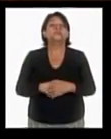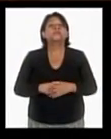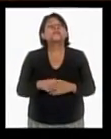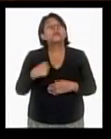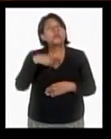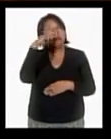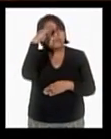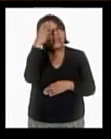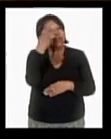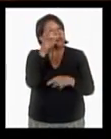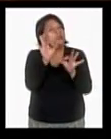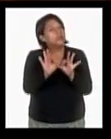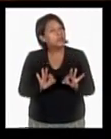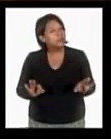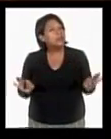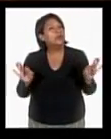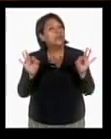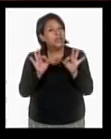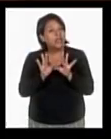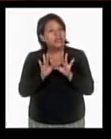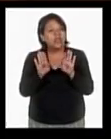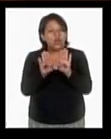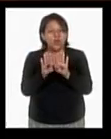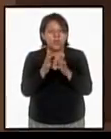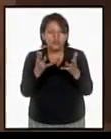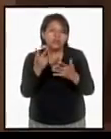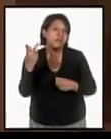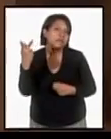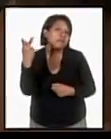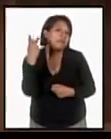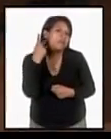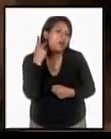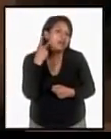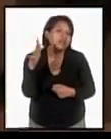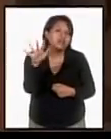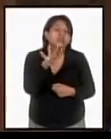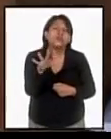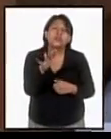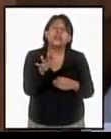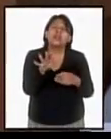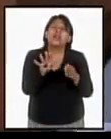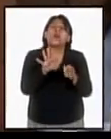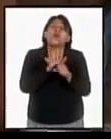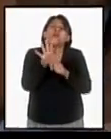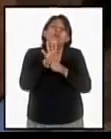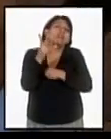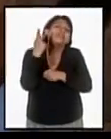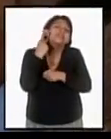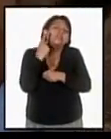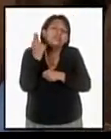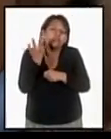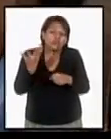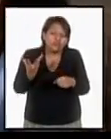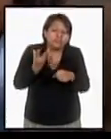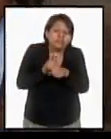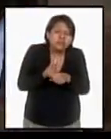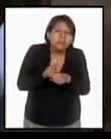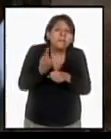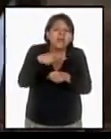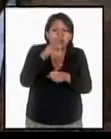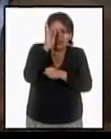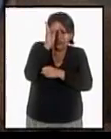la clave, María Elisa, el asunto de las políticas públicas. ¿Qué políticas públicas podrían implementarse para reconocer los